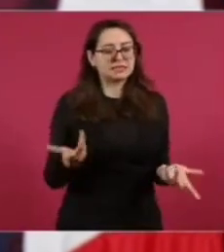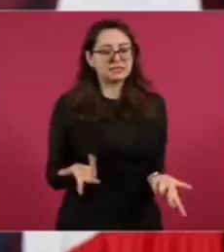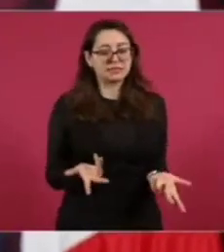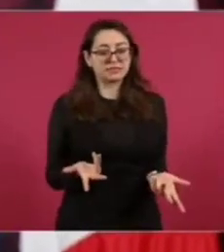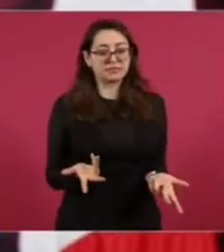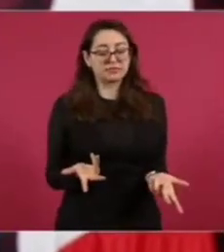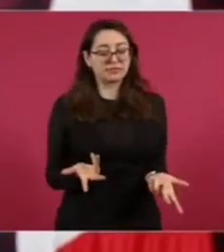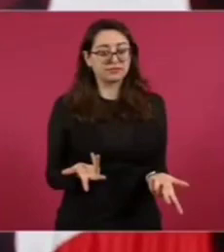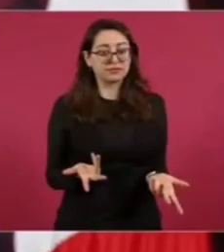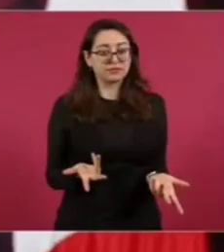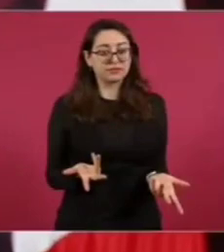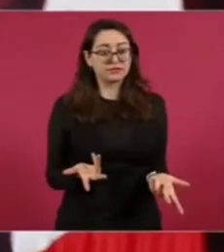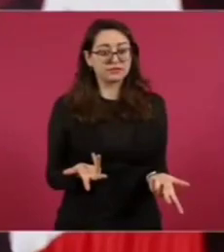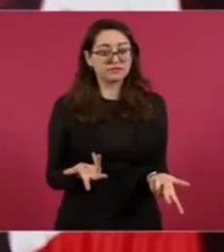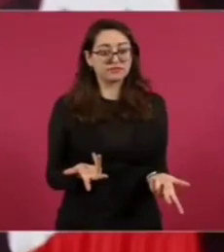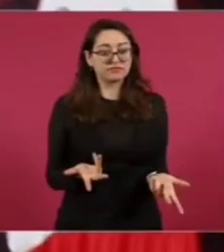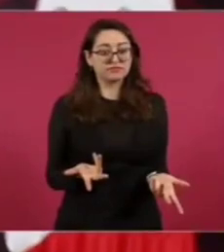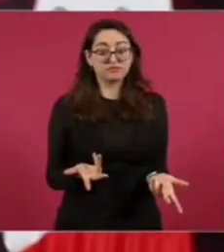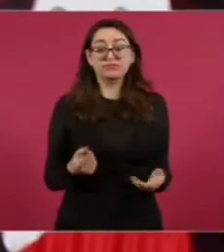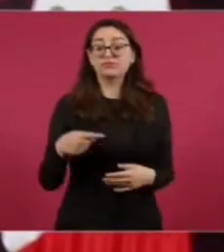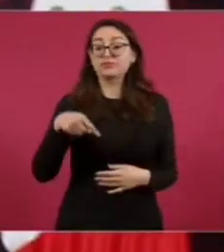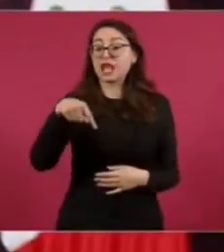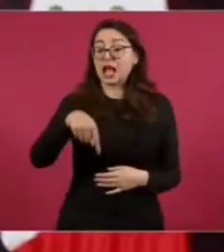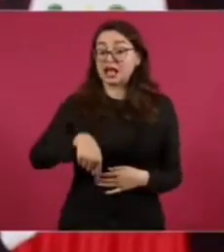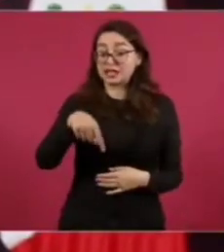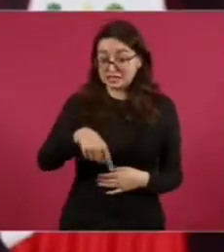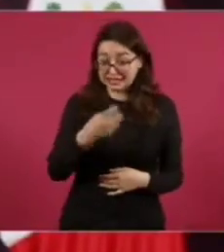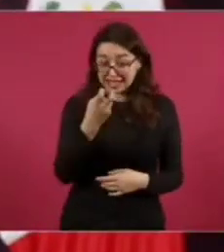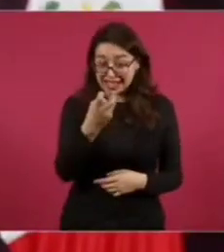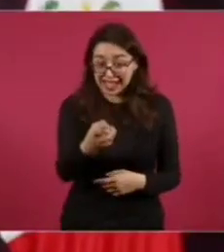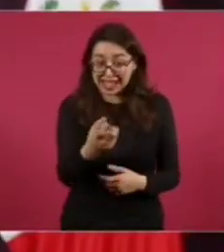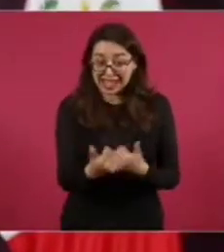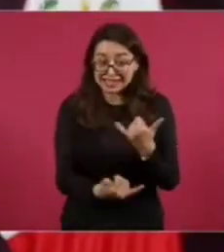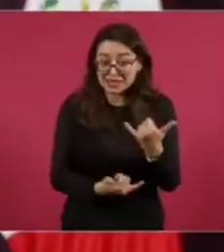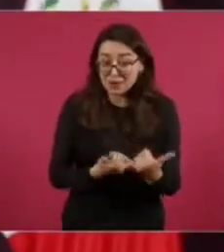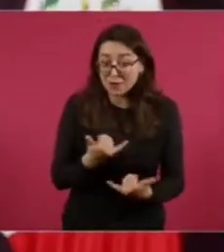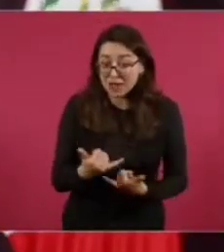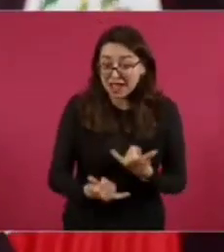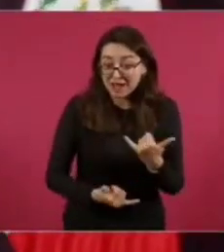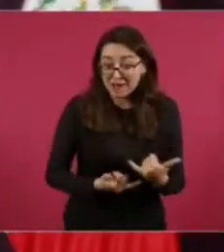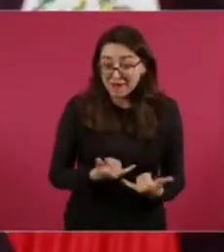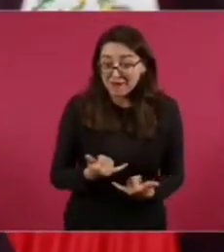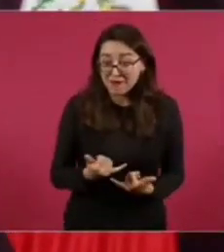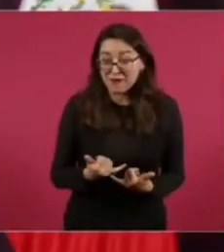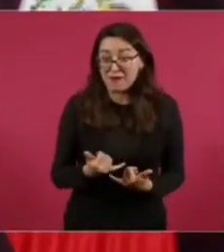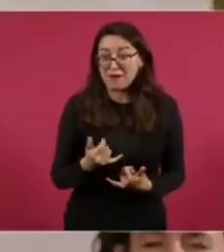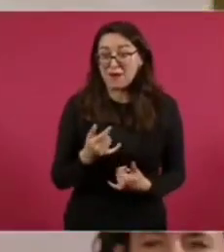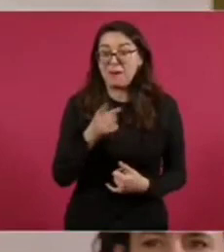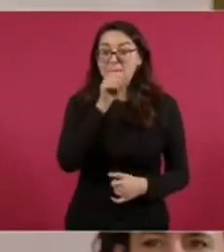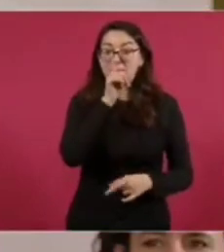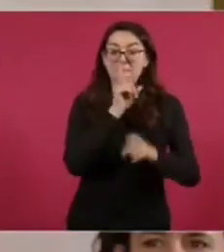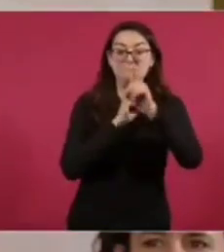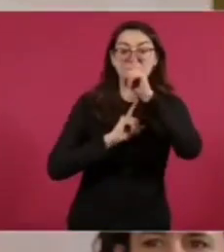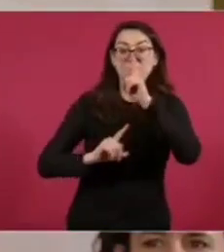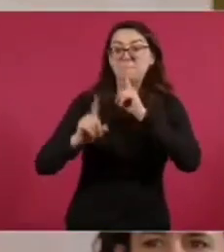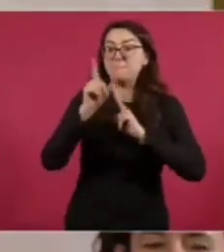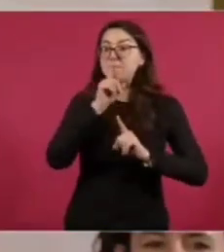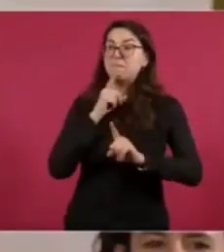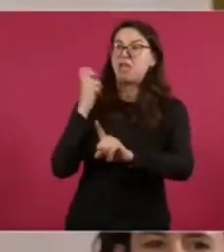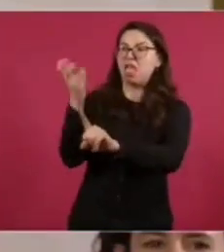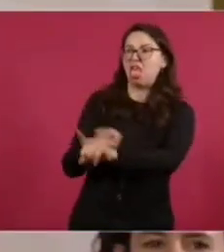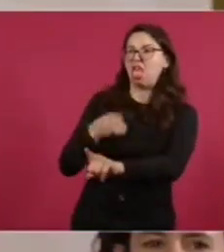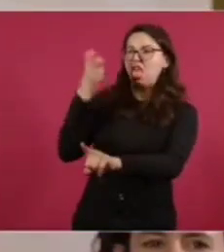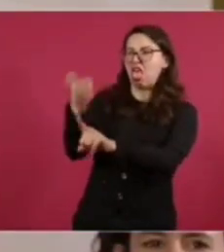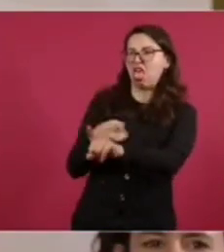no. Aquí no se puede insultar, no se puede calumniar al presidente de